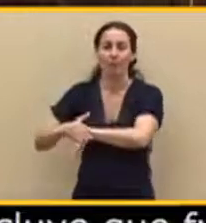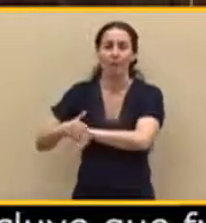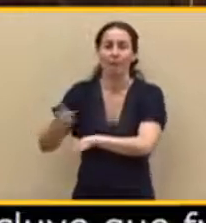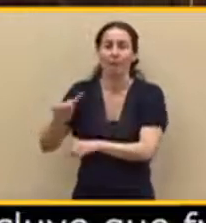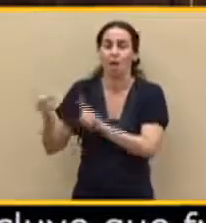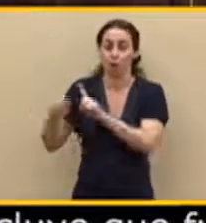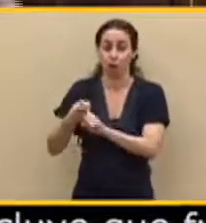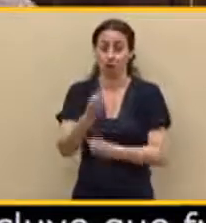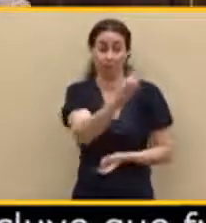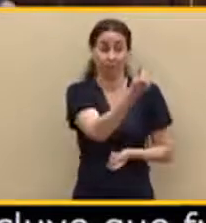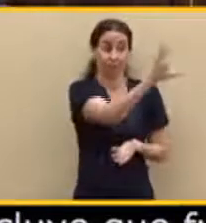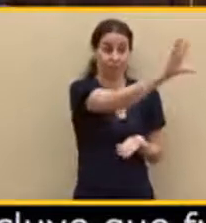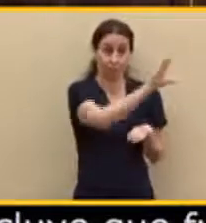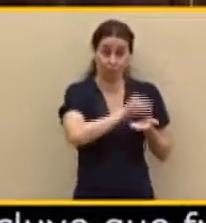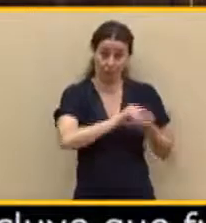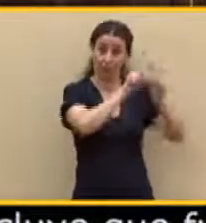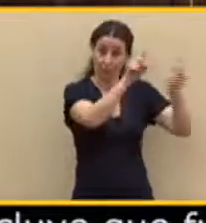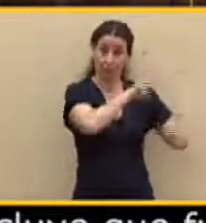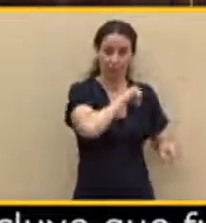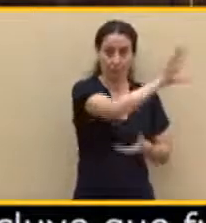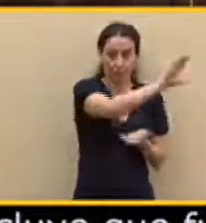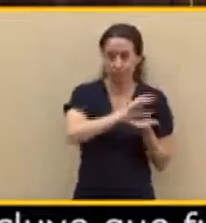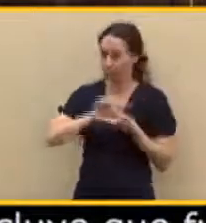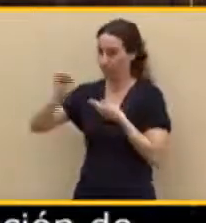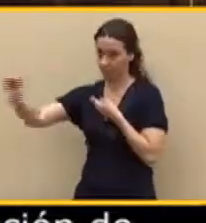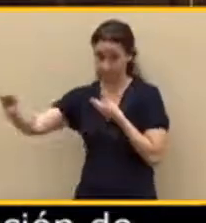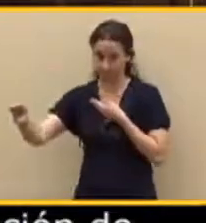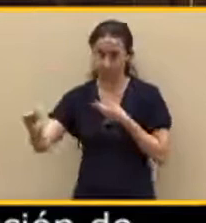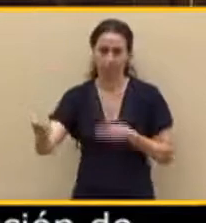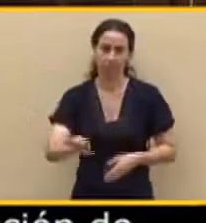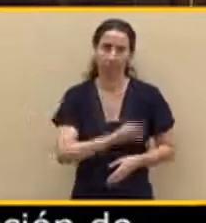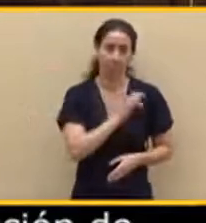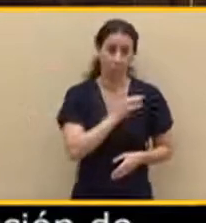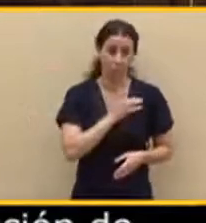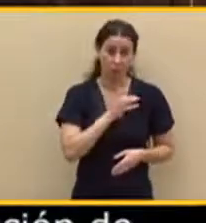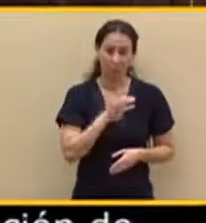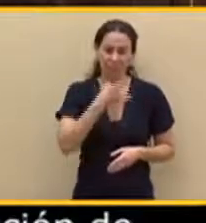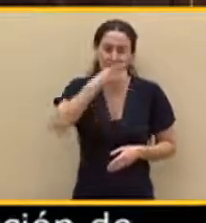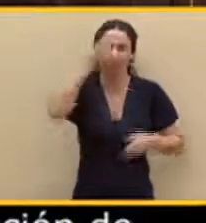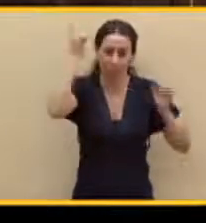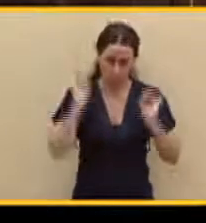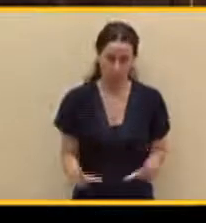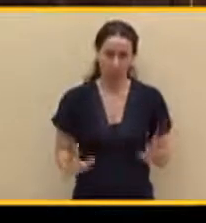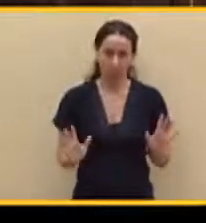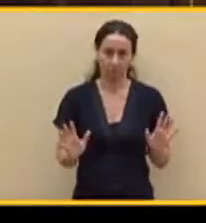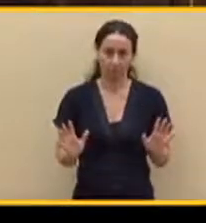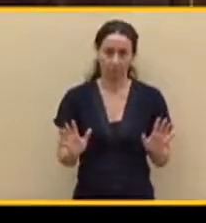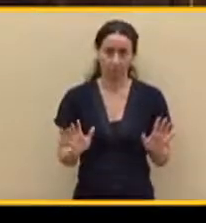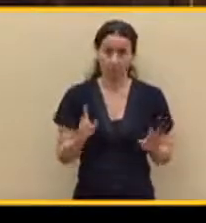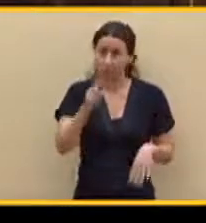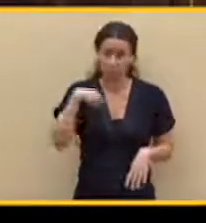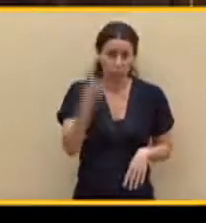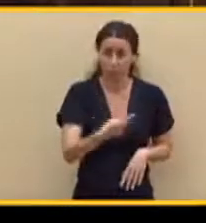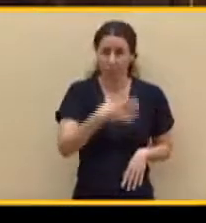empresas privatizadas. Señorías, la cara de vergüenza. Se les tendría que caer la cara de vergüenza al escuchar lo